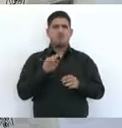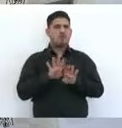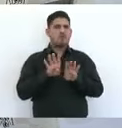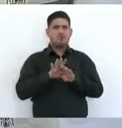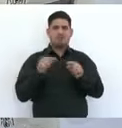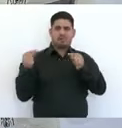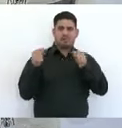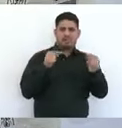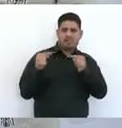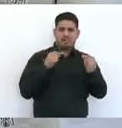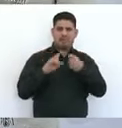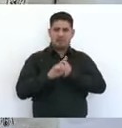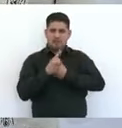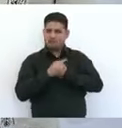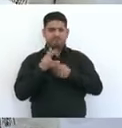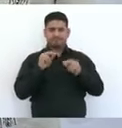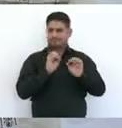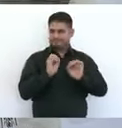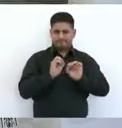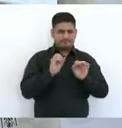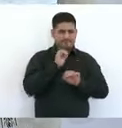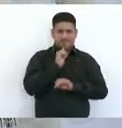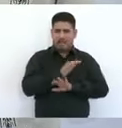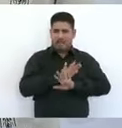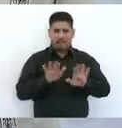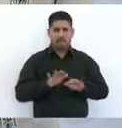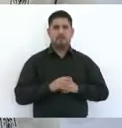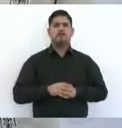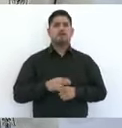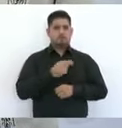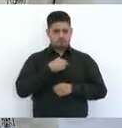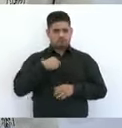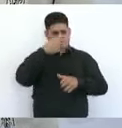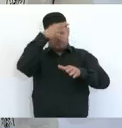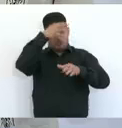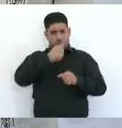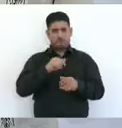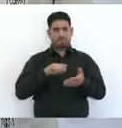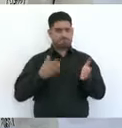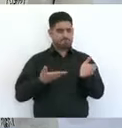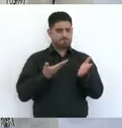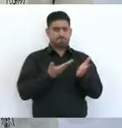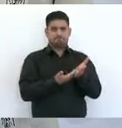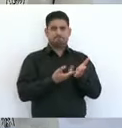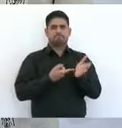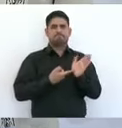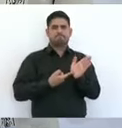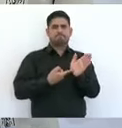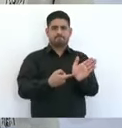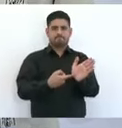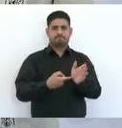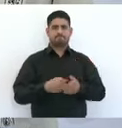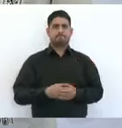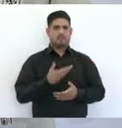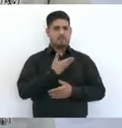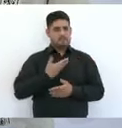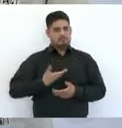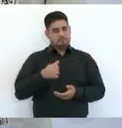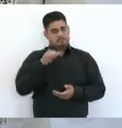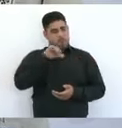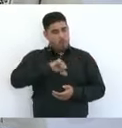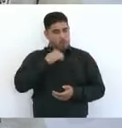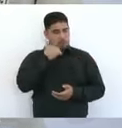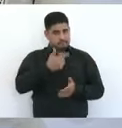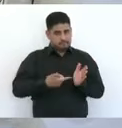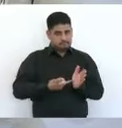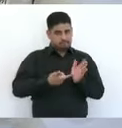de ningún tipo, de tal manera que hemos concluido con esta propuesta, presidente, que